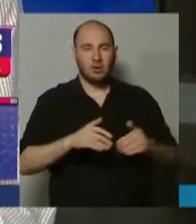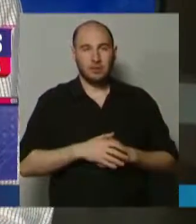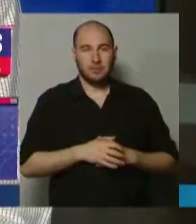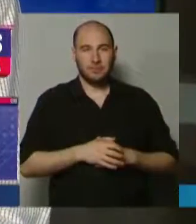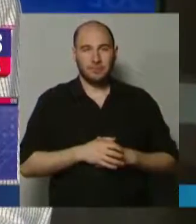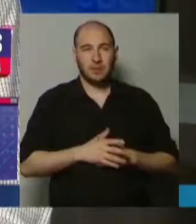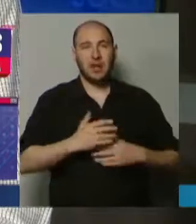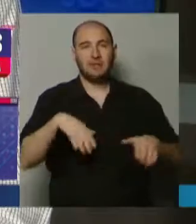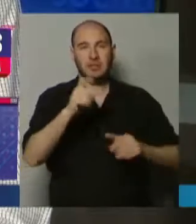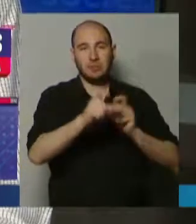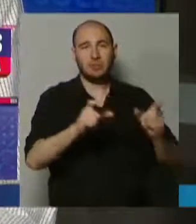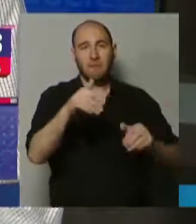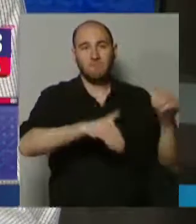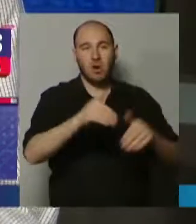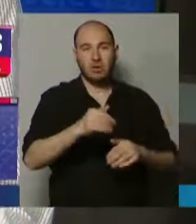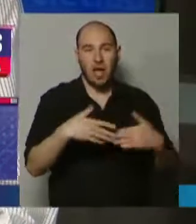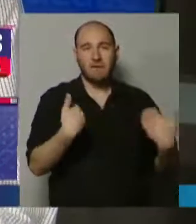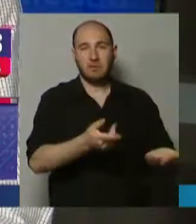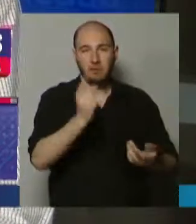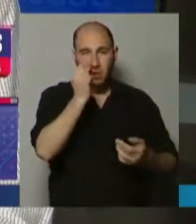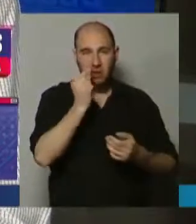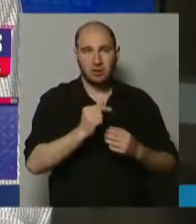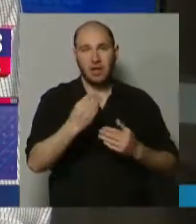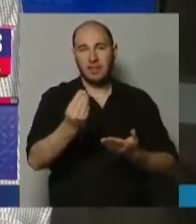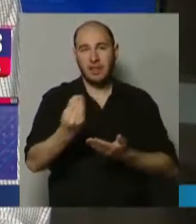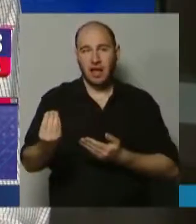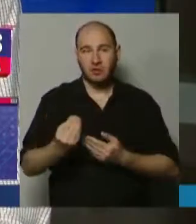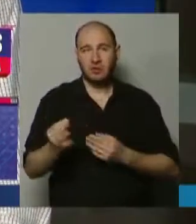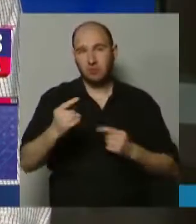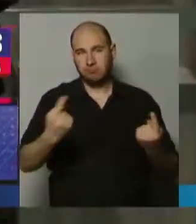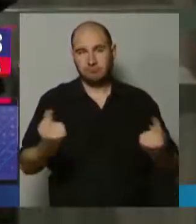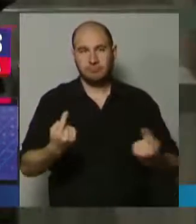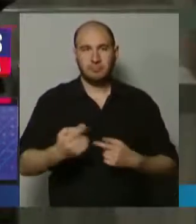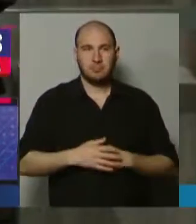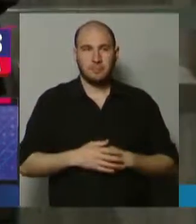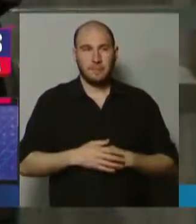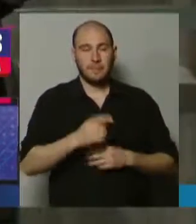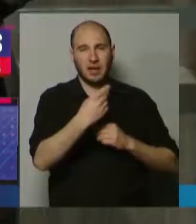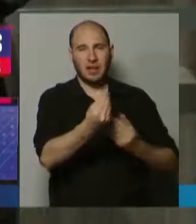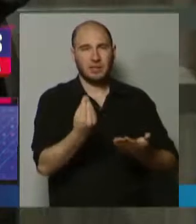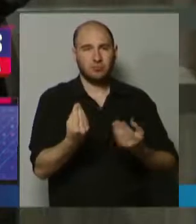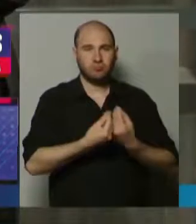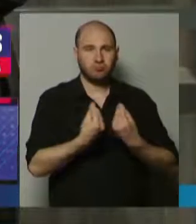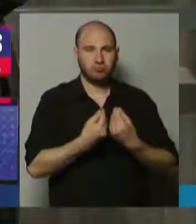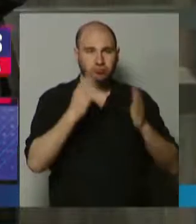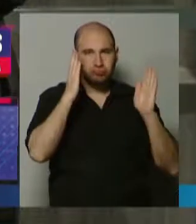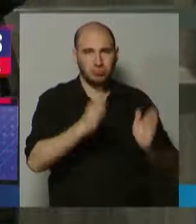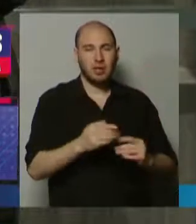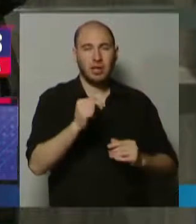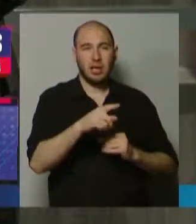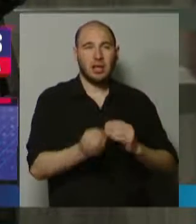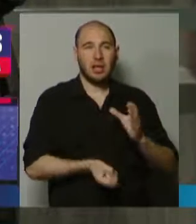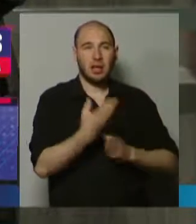que por ahí el votante tenga alguna afinidad política con algún candidato o con otro. Muchos candidatos se detuvieron en esto de